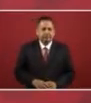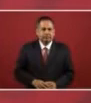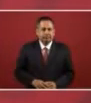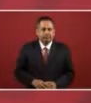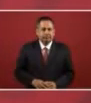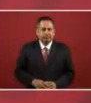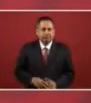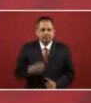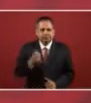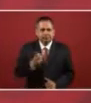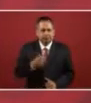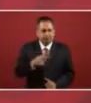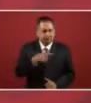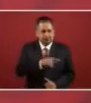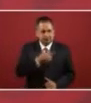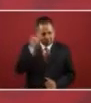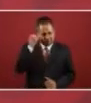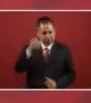Esa es